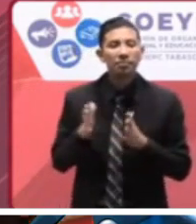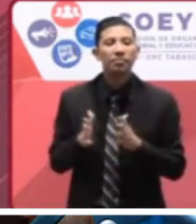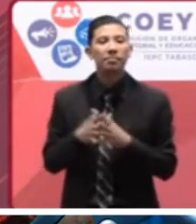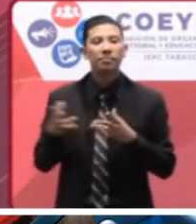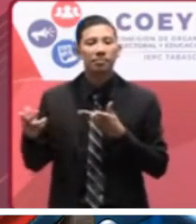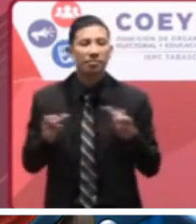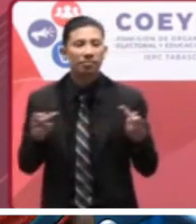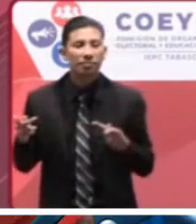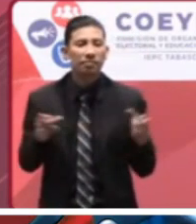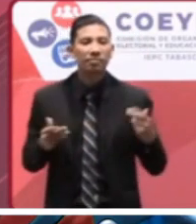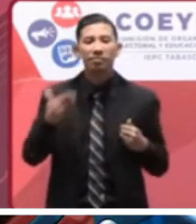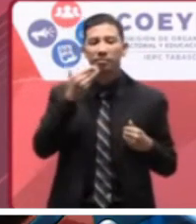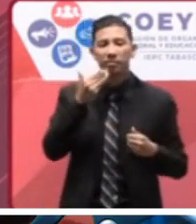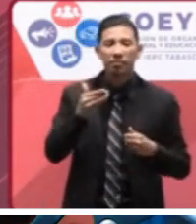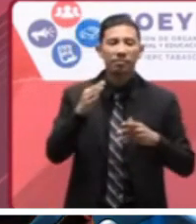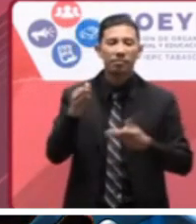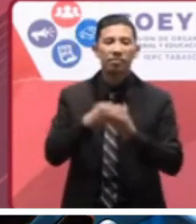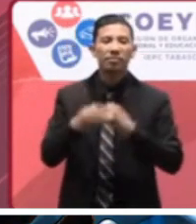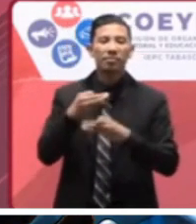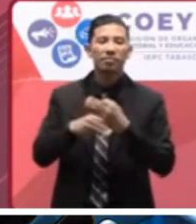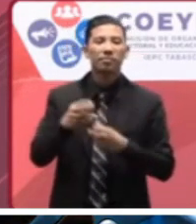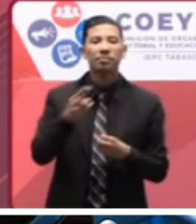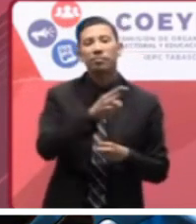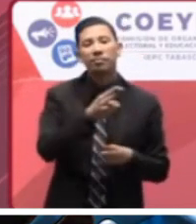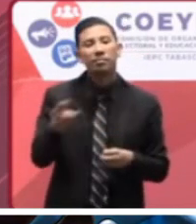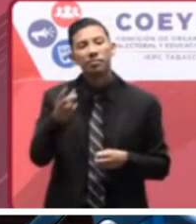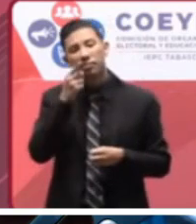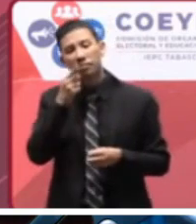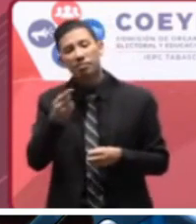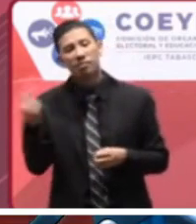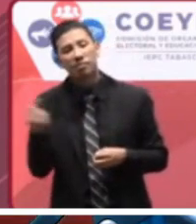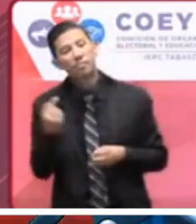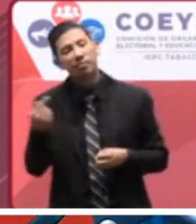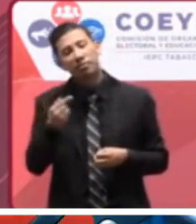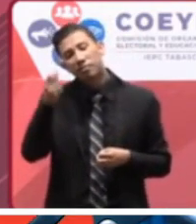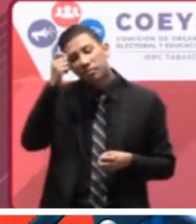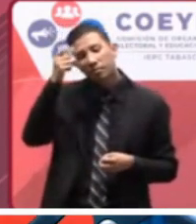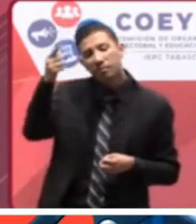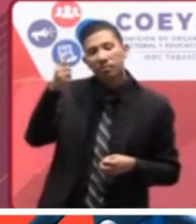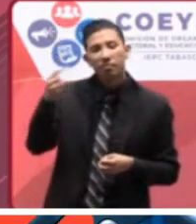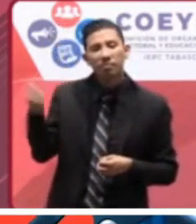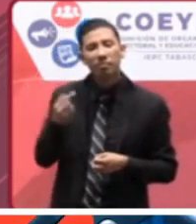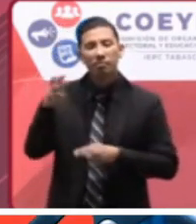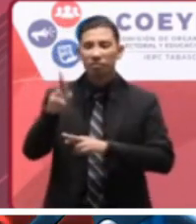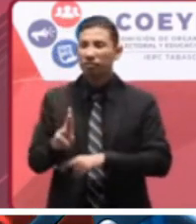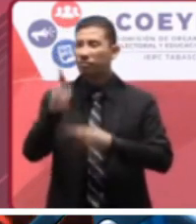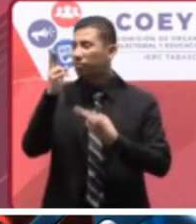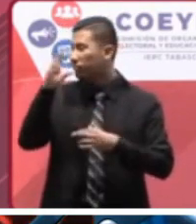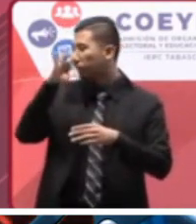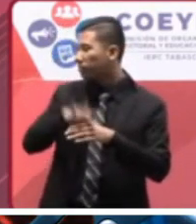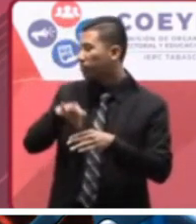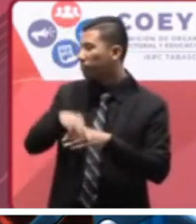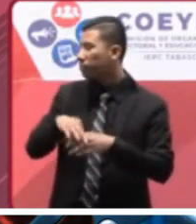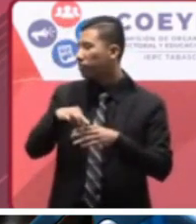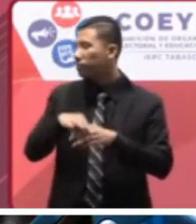de forma civilizada. Usted cuestionaba la iniciativa de reforma electoral que presentó